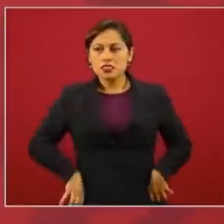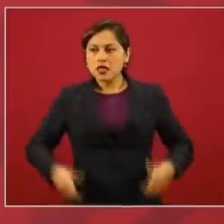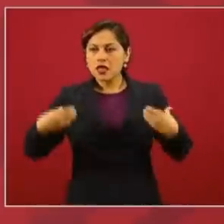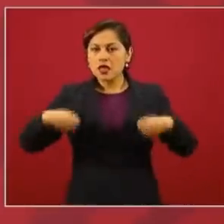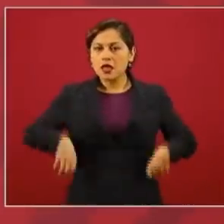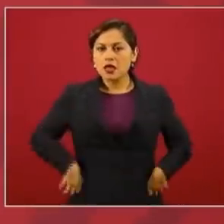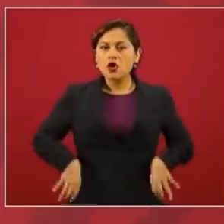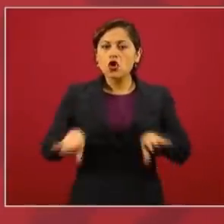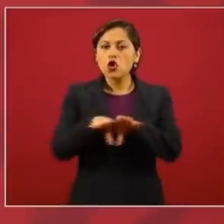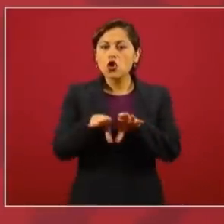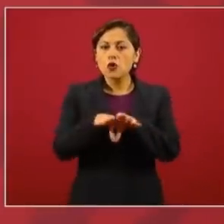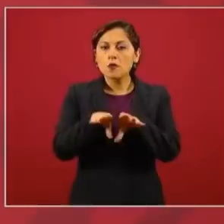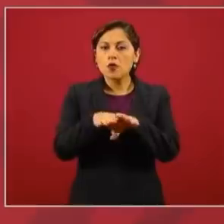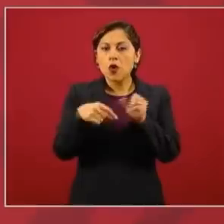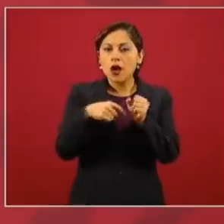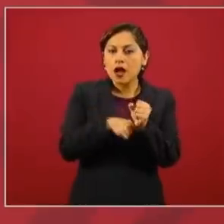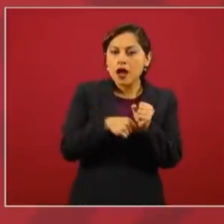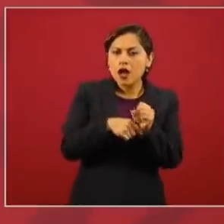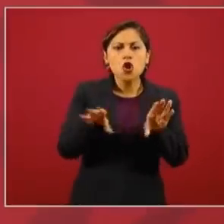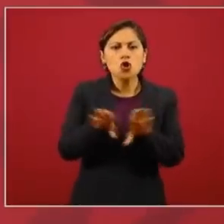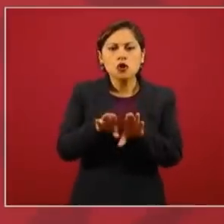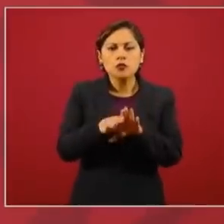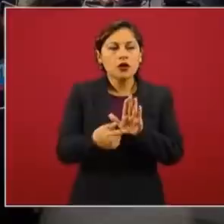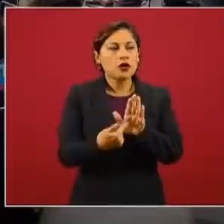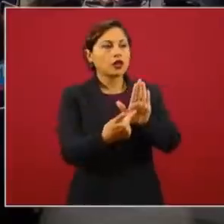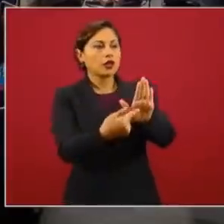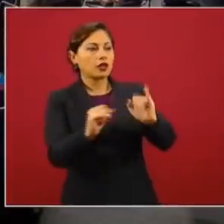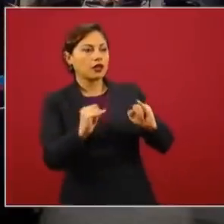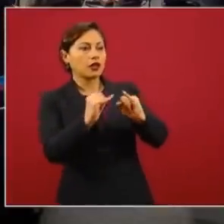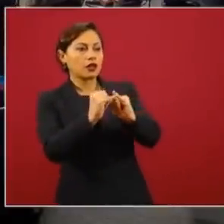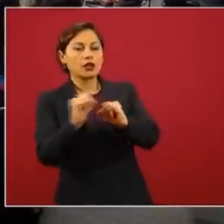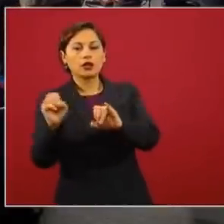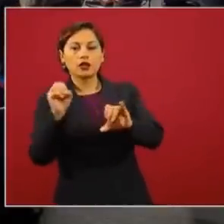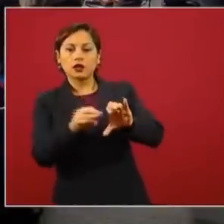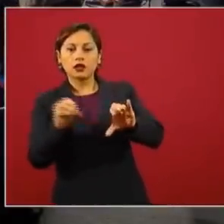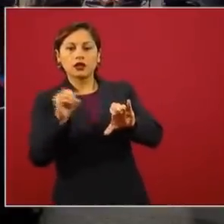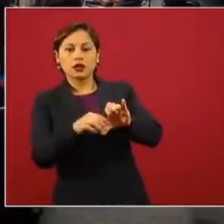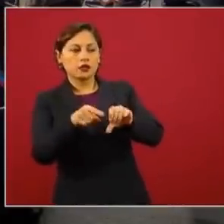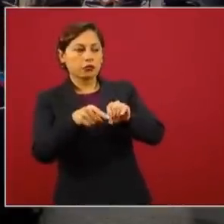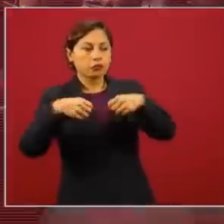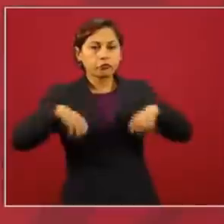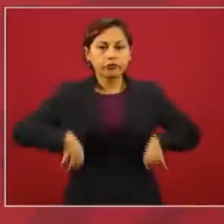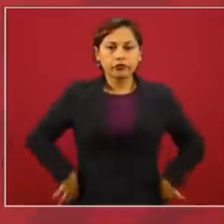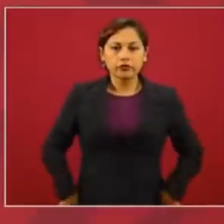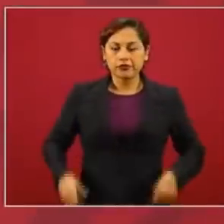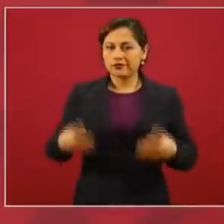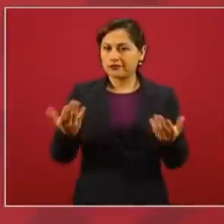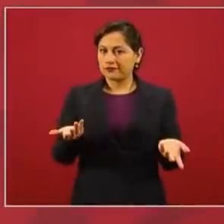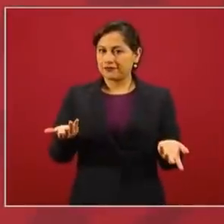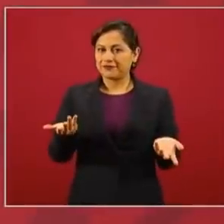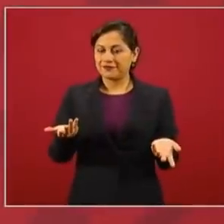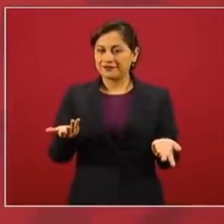legalizar el fraude, el saqueo. Habían, por ejemplo,